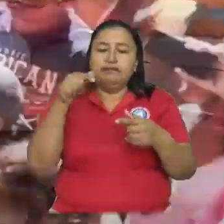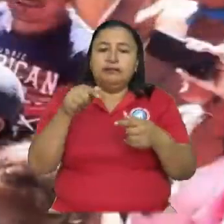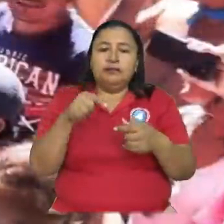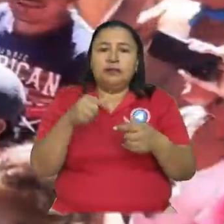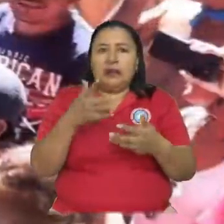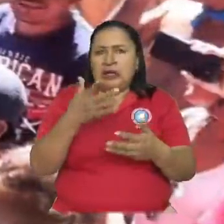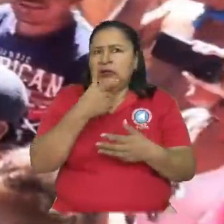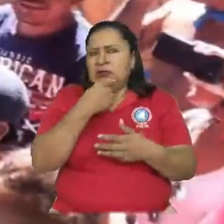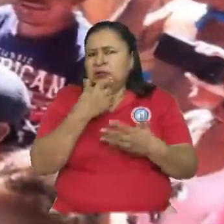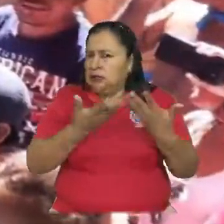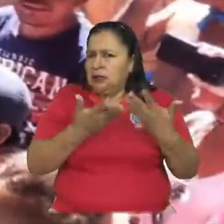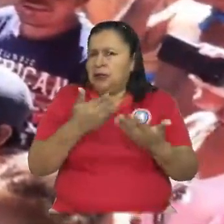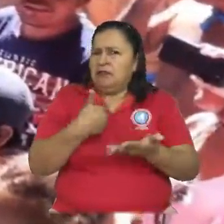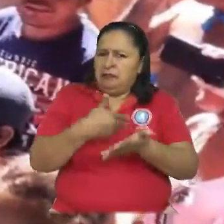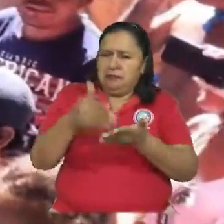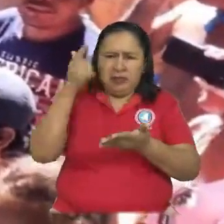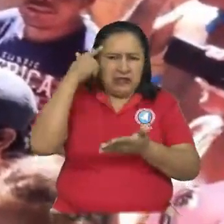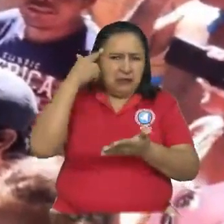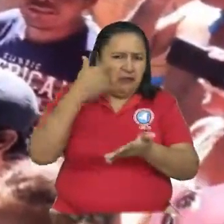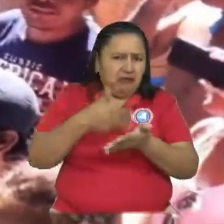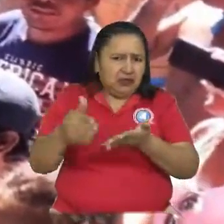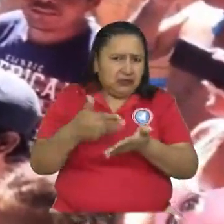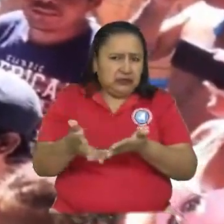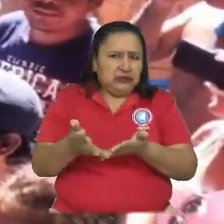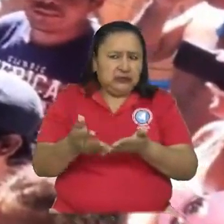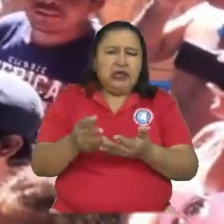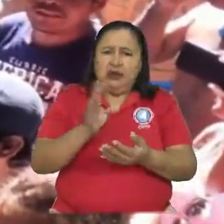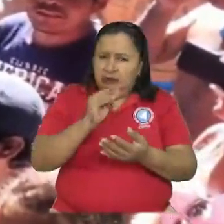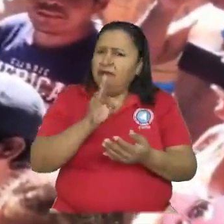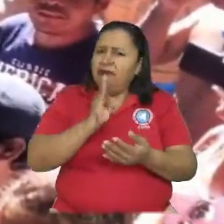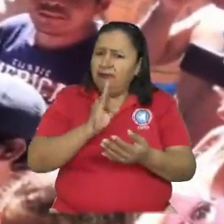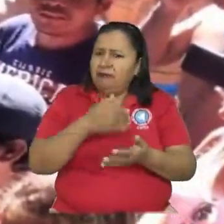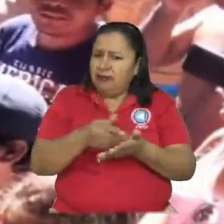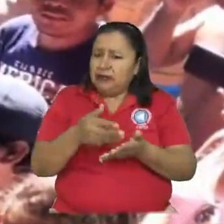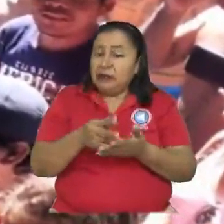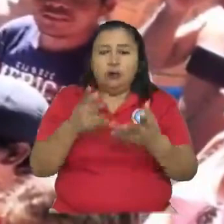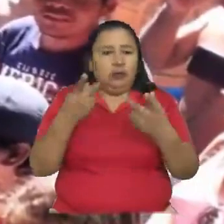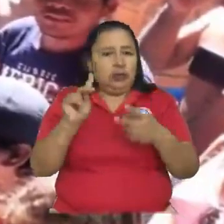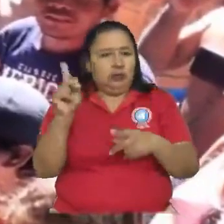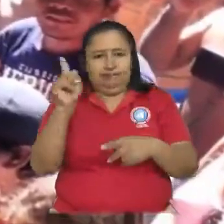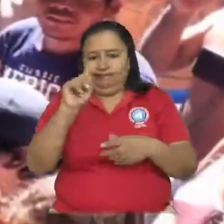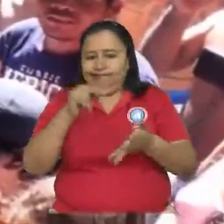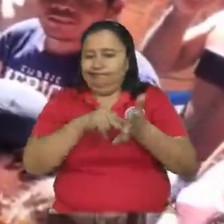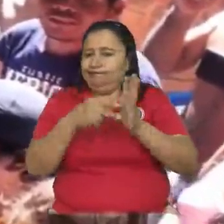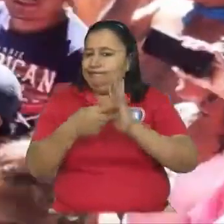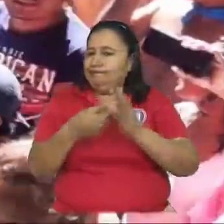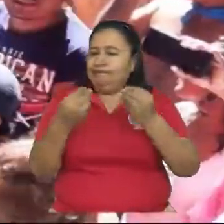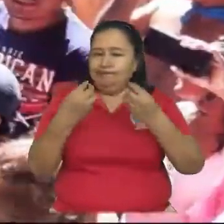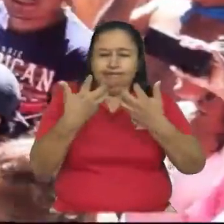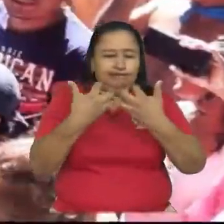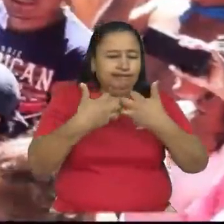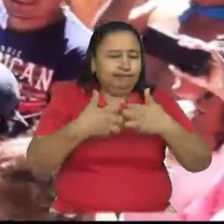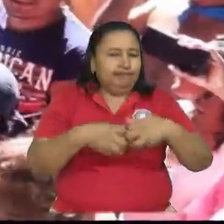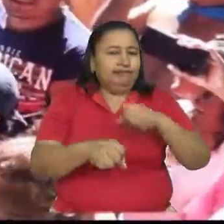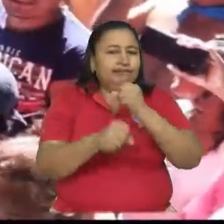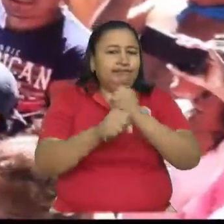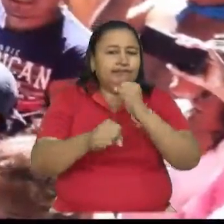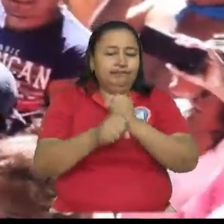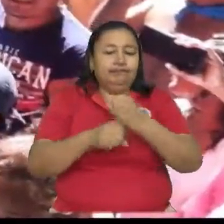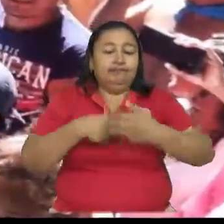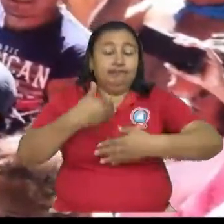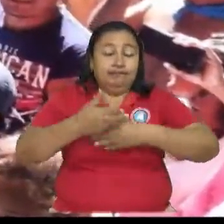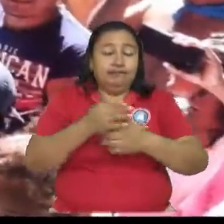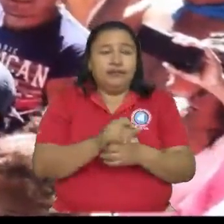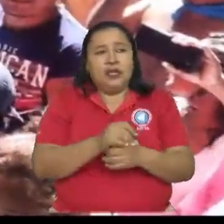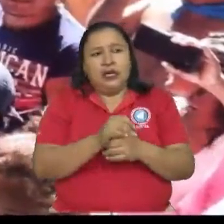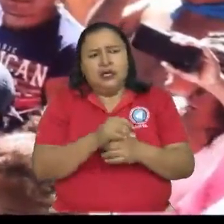pareciera una cuestión fácil, de hecho es que se dice fácil, pero implica un engranaje de trabajo bastante.